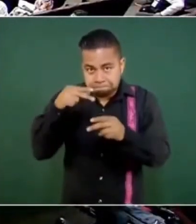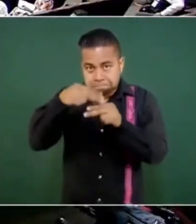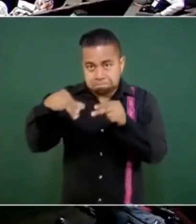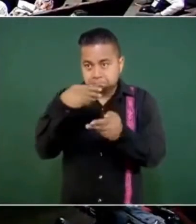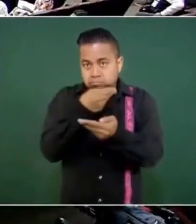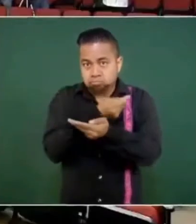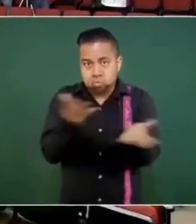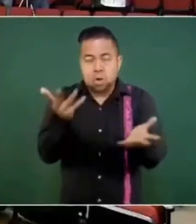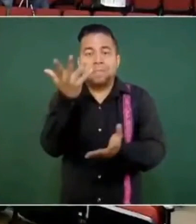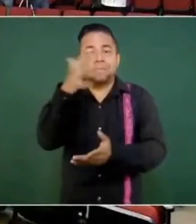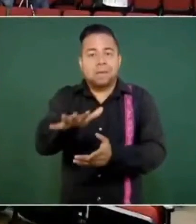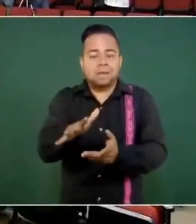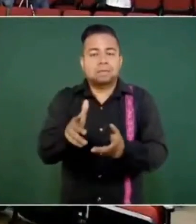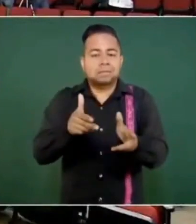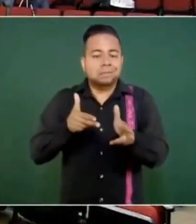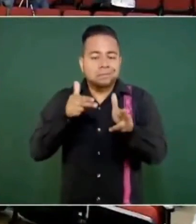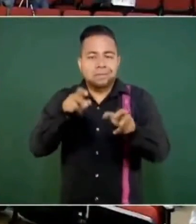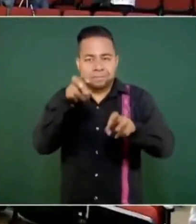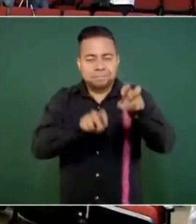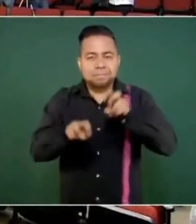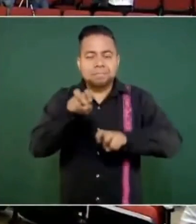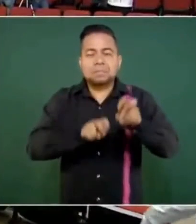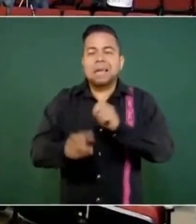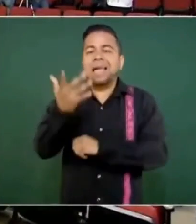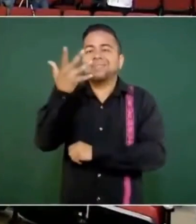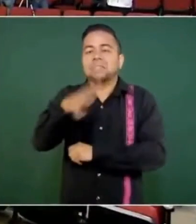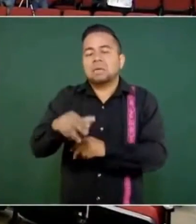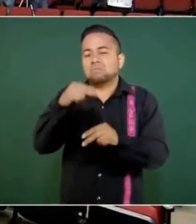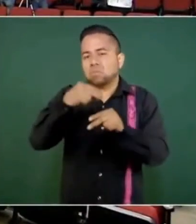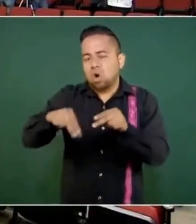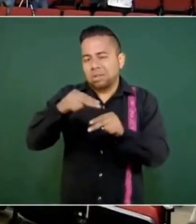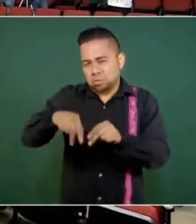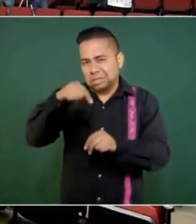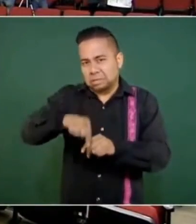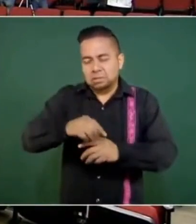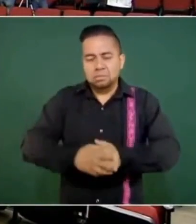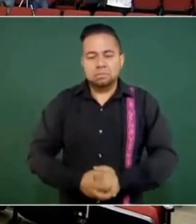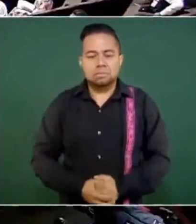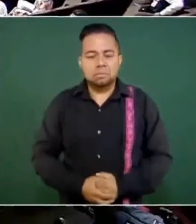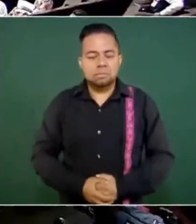Sí, local, 10. Ahí, ya está.